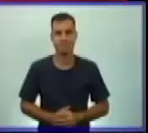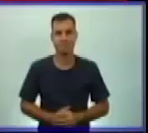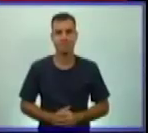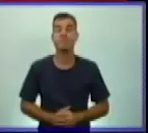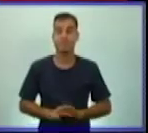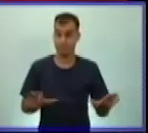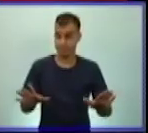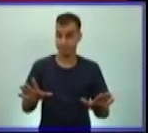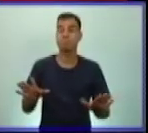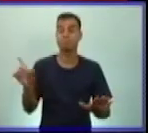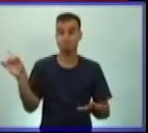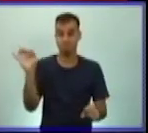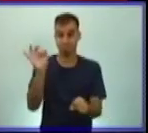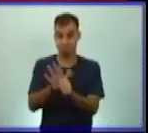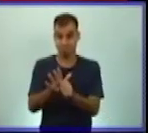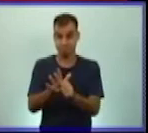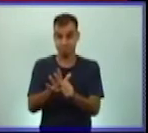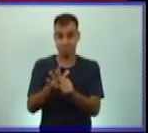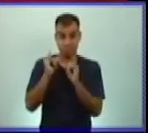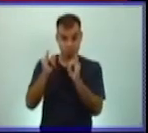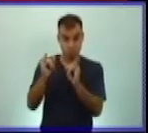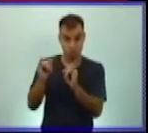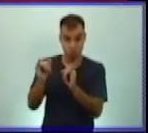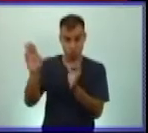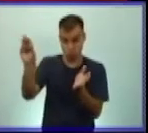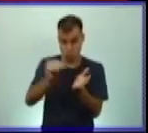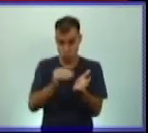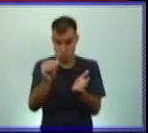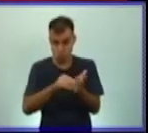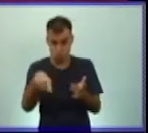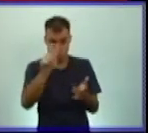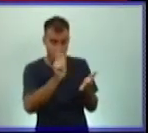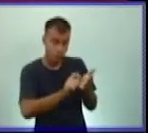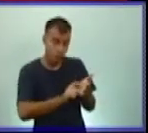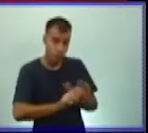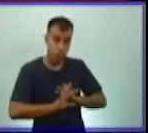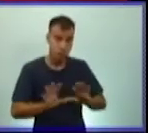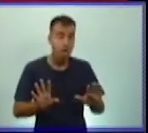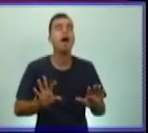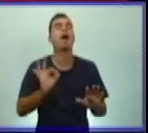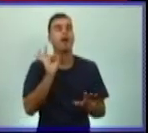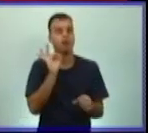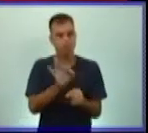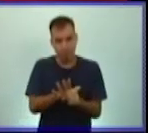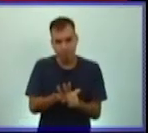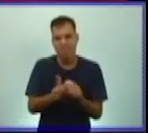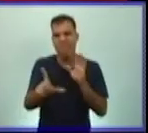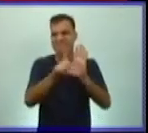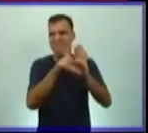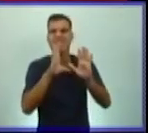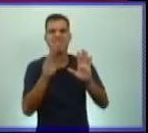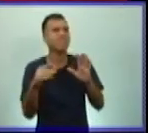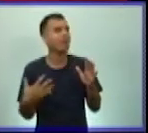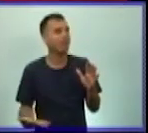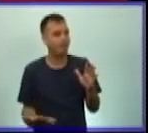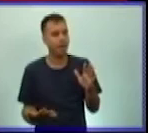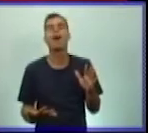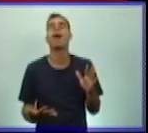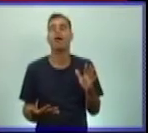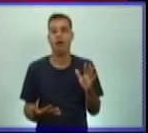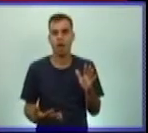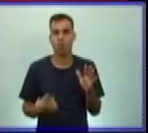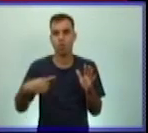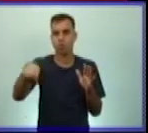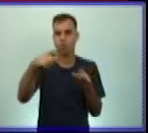Entonces, ya después que extraemos los datos y la incógnita, vamos a hacer el planteamiento de la ley. Para eso, entonces, debemos escribir